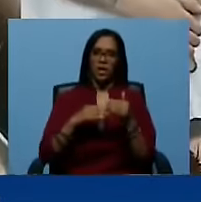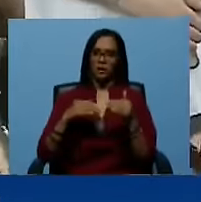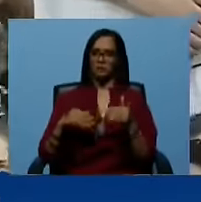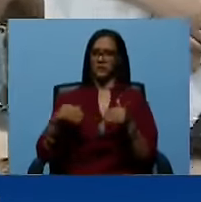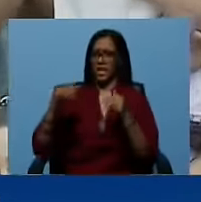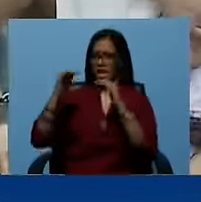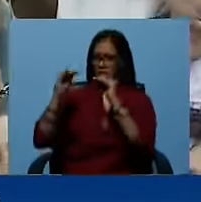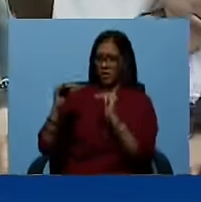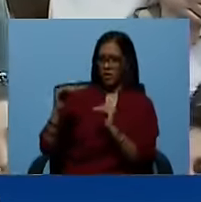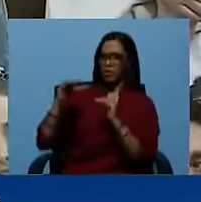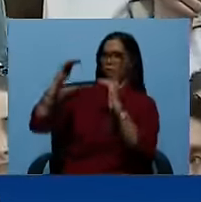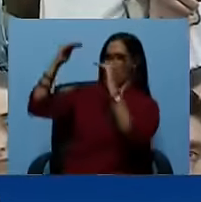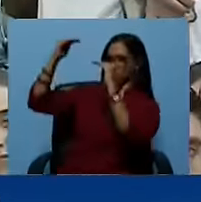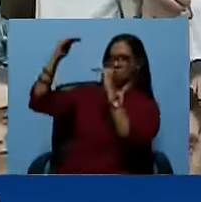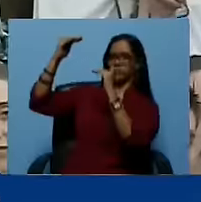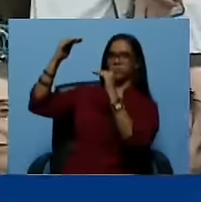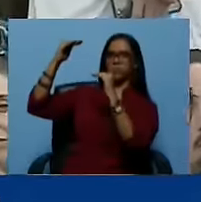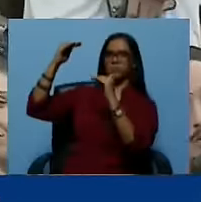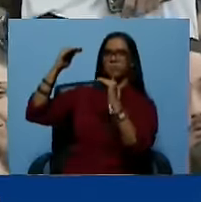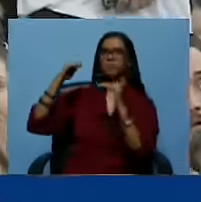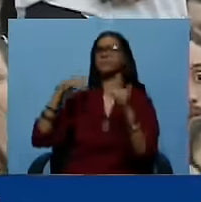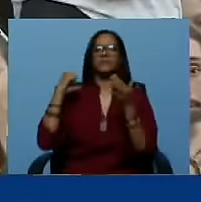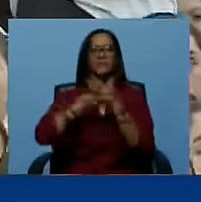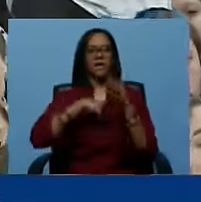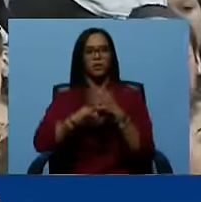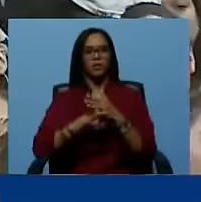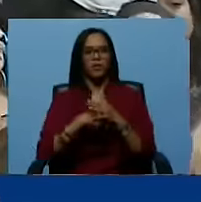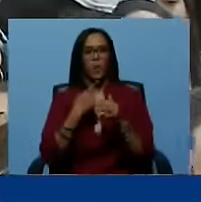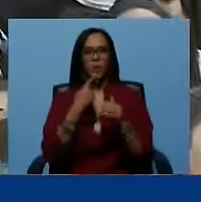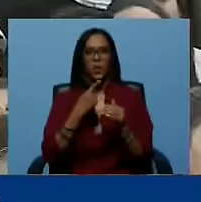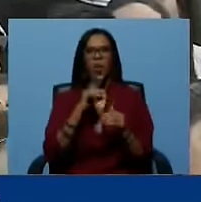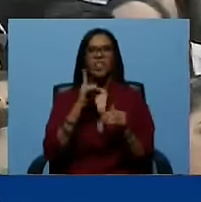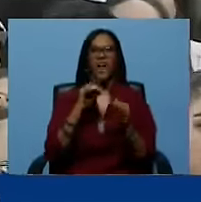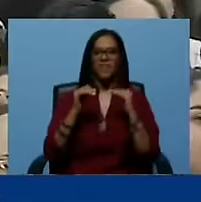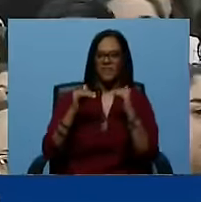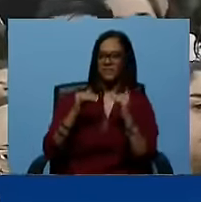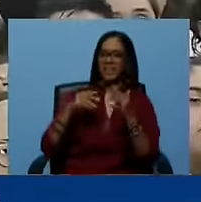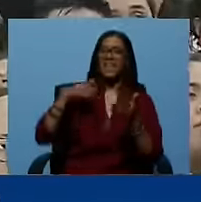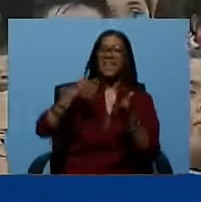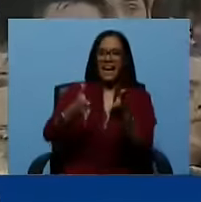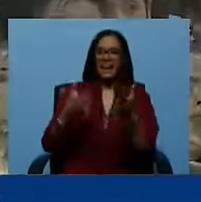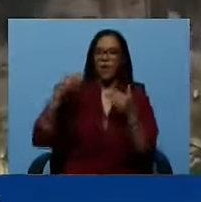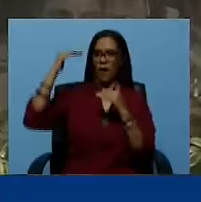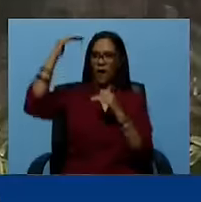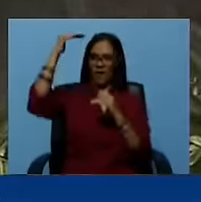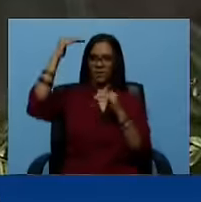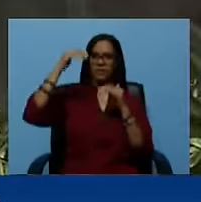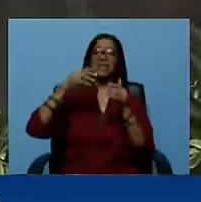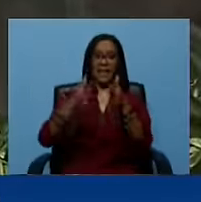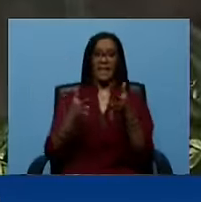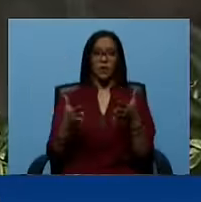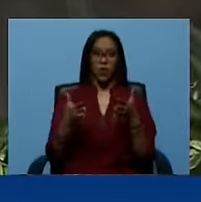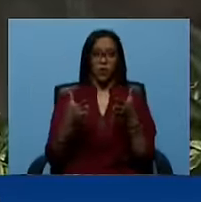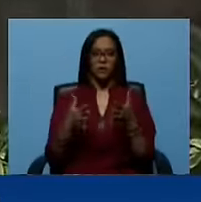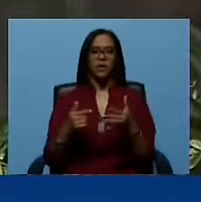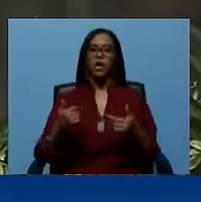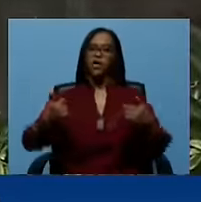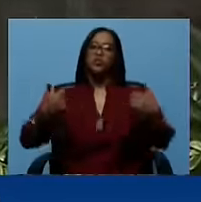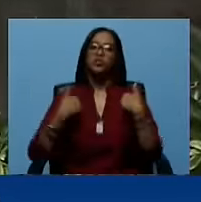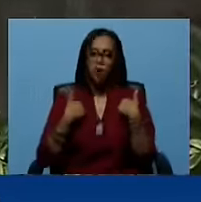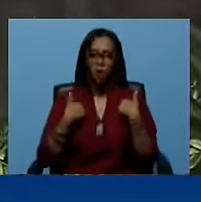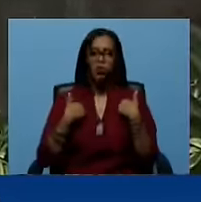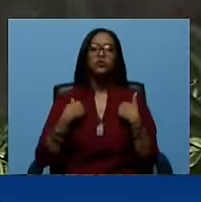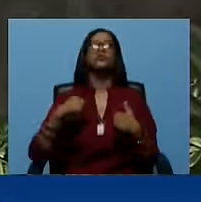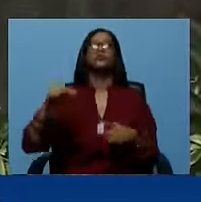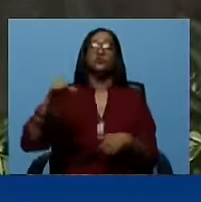Y dije, como dijo David cuando venció a Goliat, dije, yo